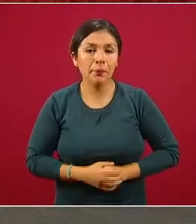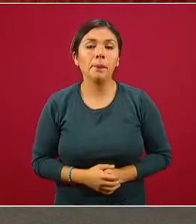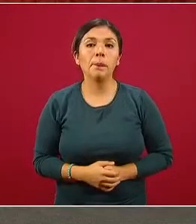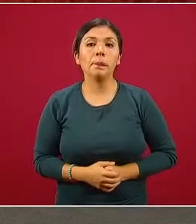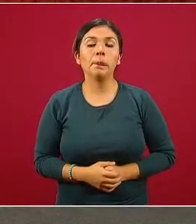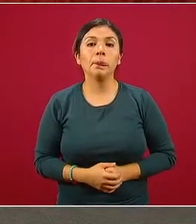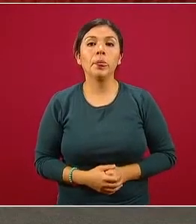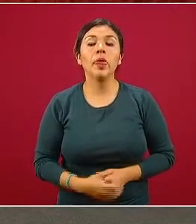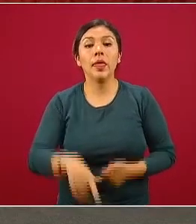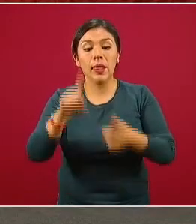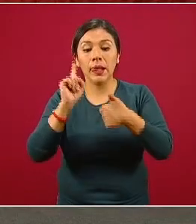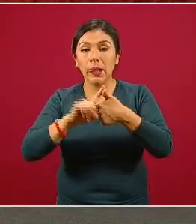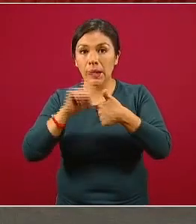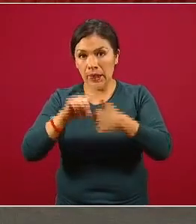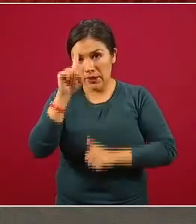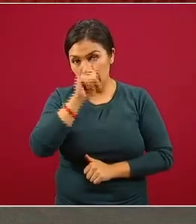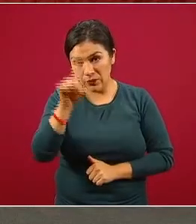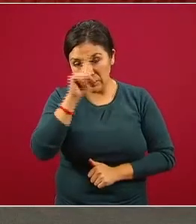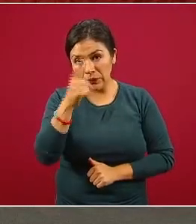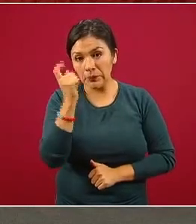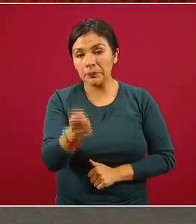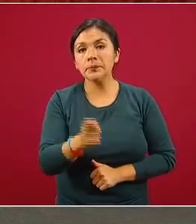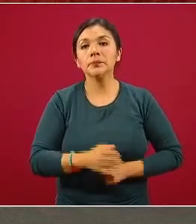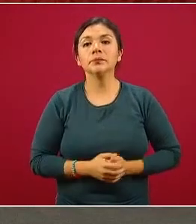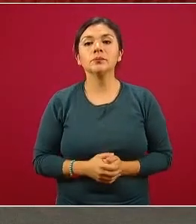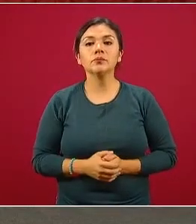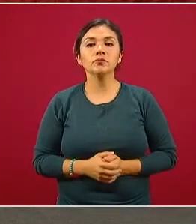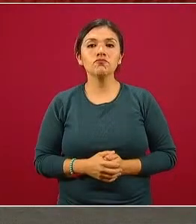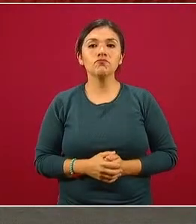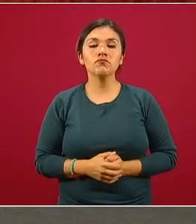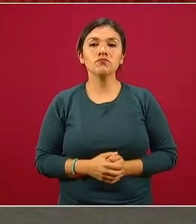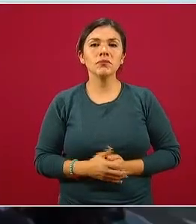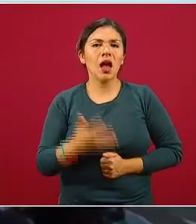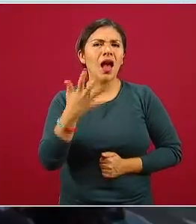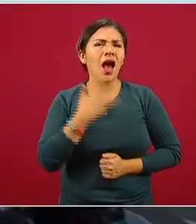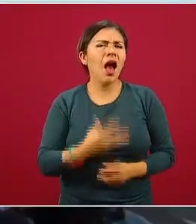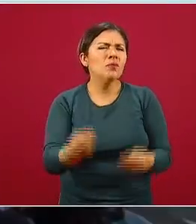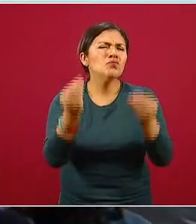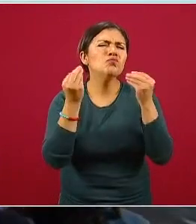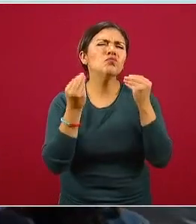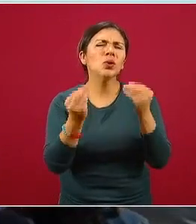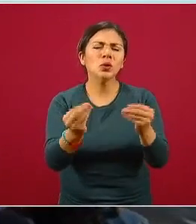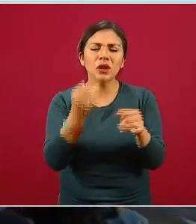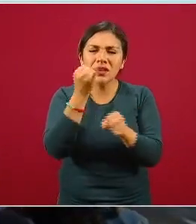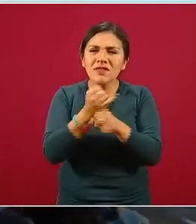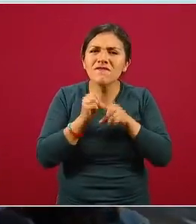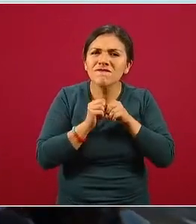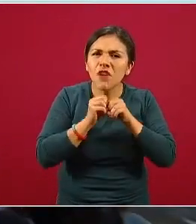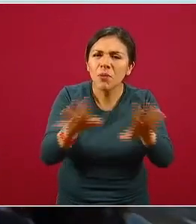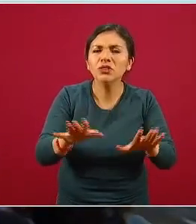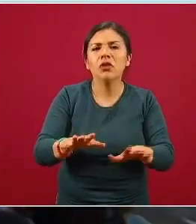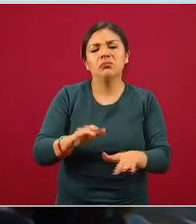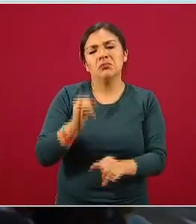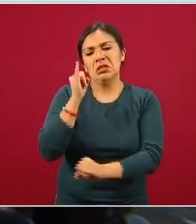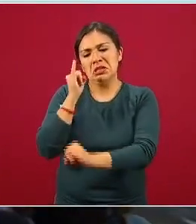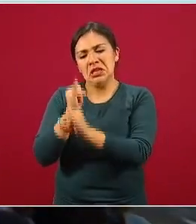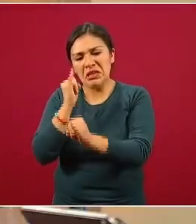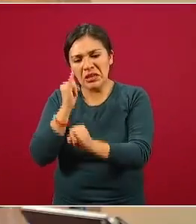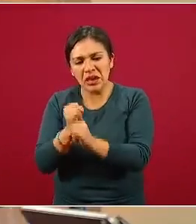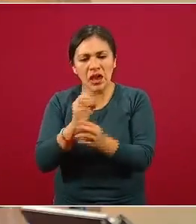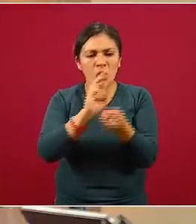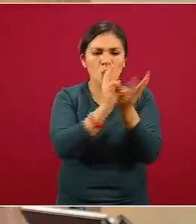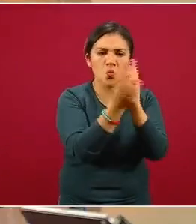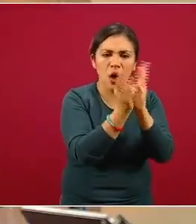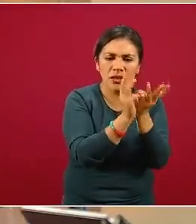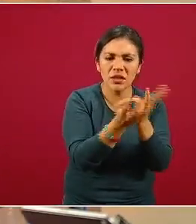el punto 6, una recomendación es, tenemos mucha información en redes, en